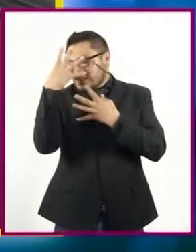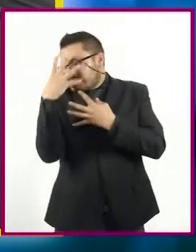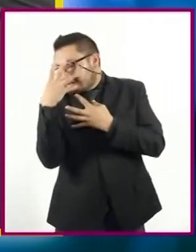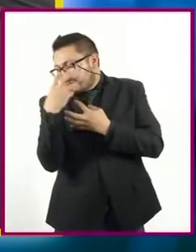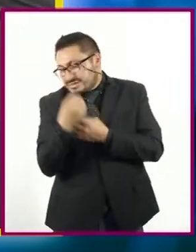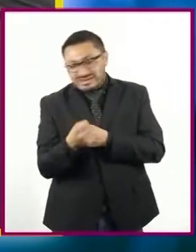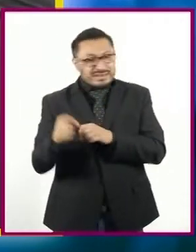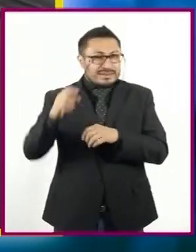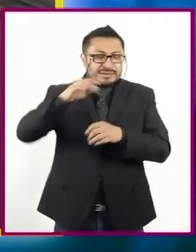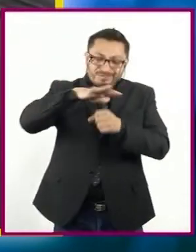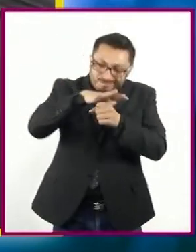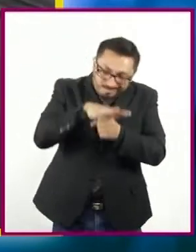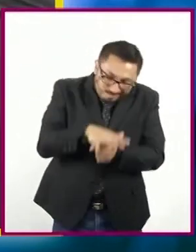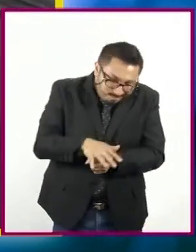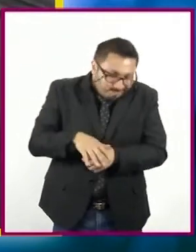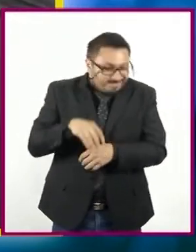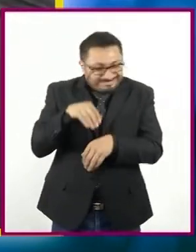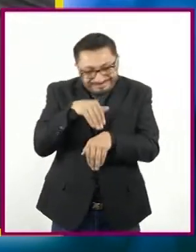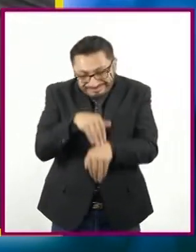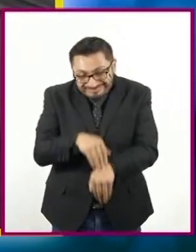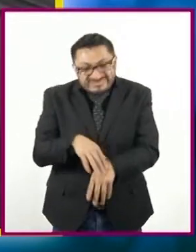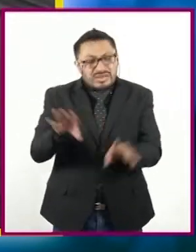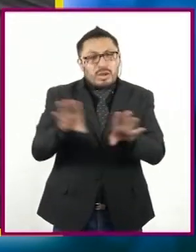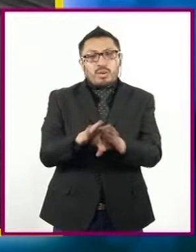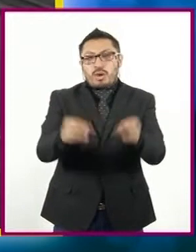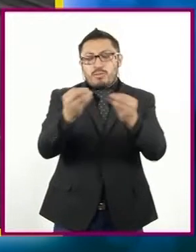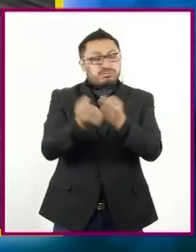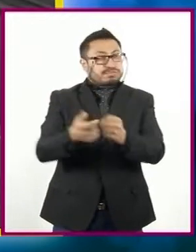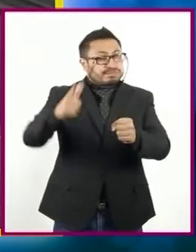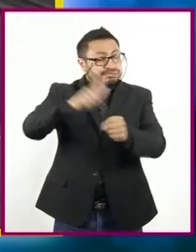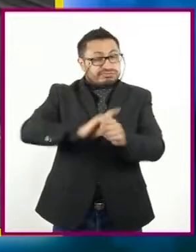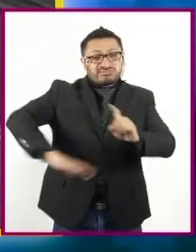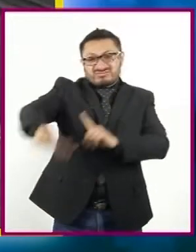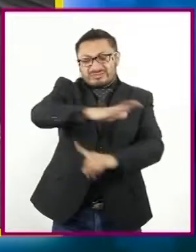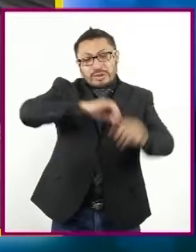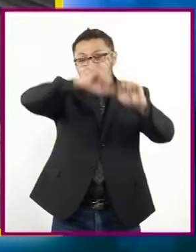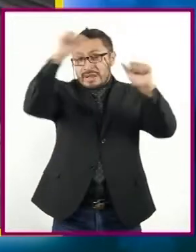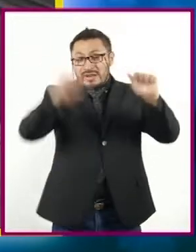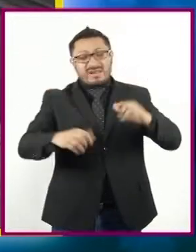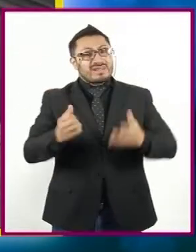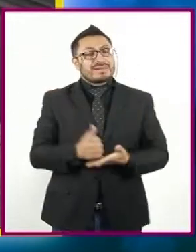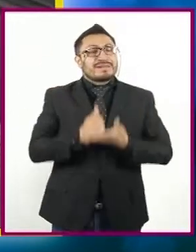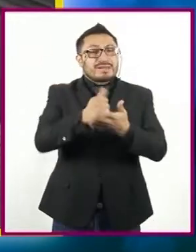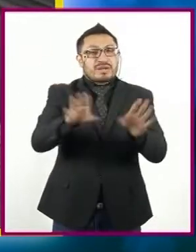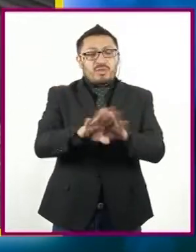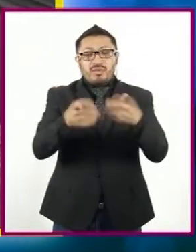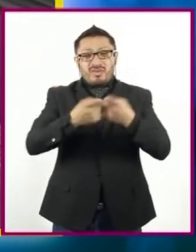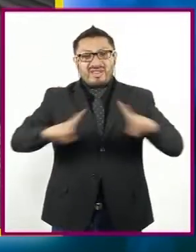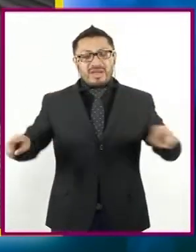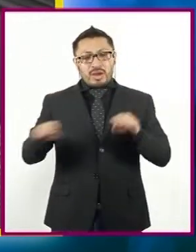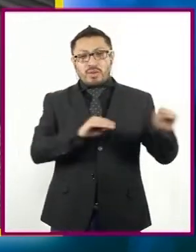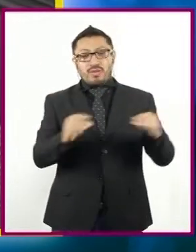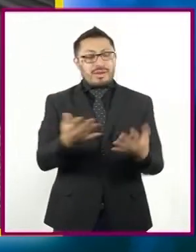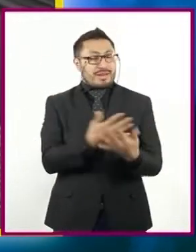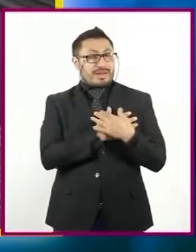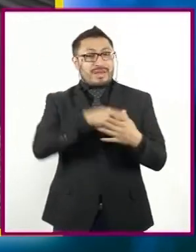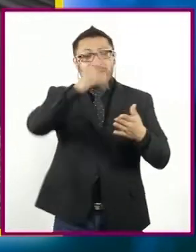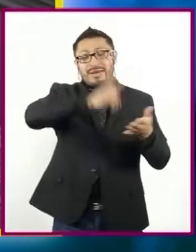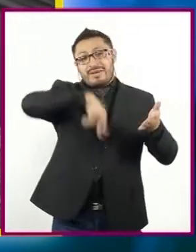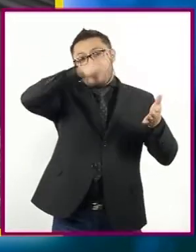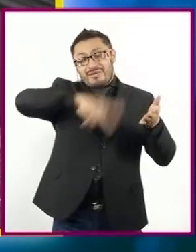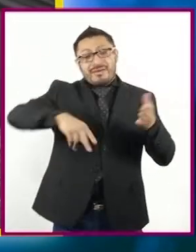y la sumisión inundaron la sociedad y el arte, y que contribuyó al desarrollo del movimiento romántico en la pintura,